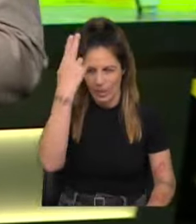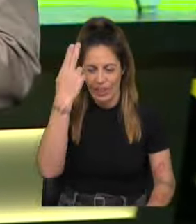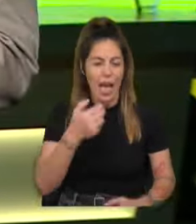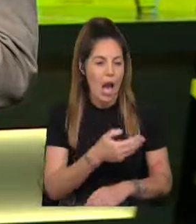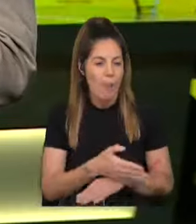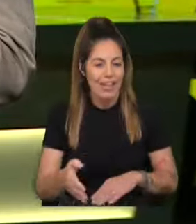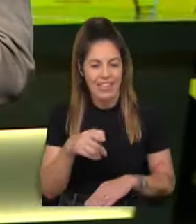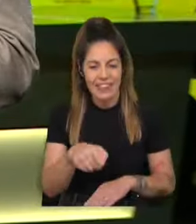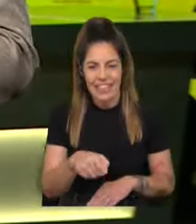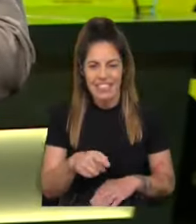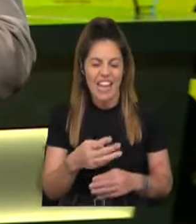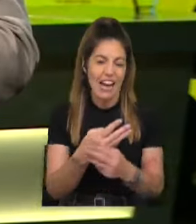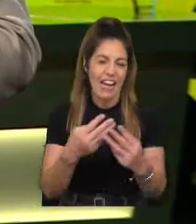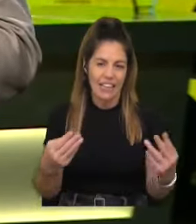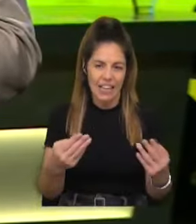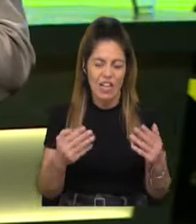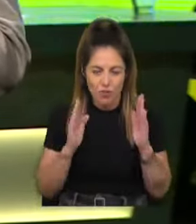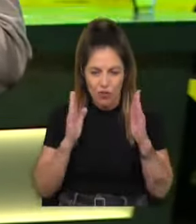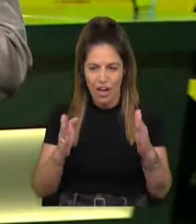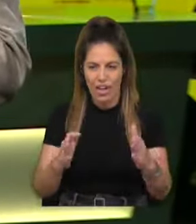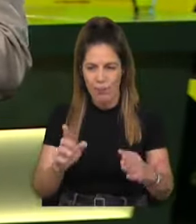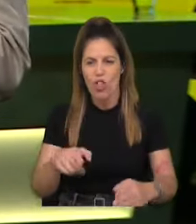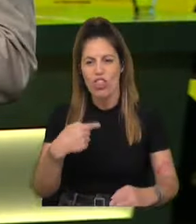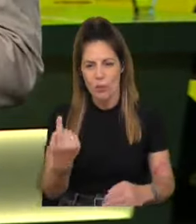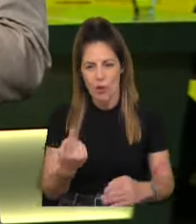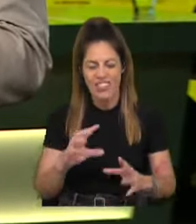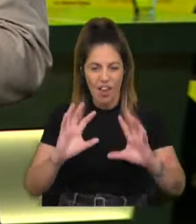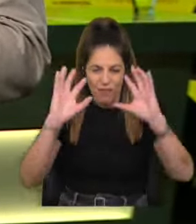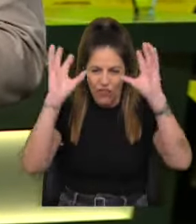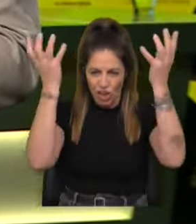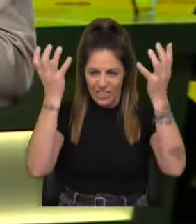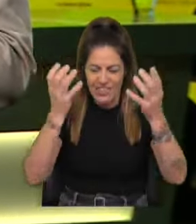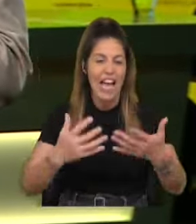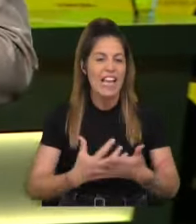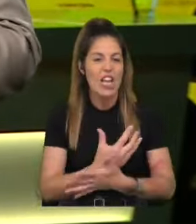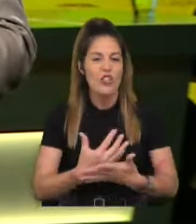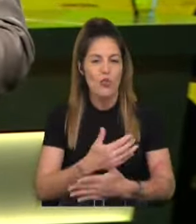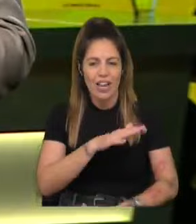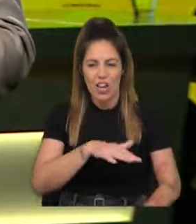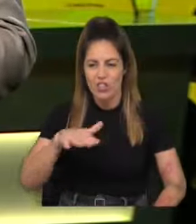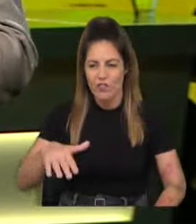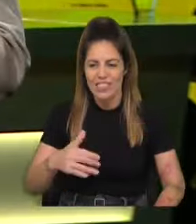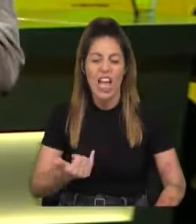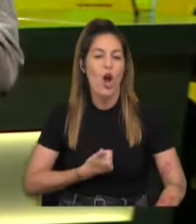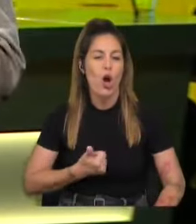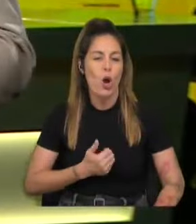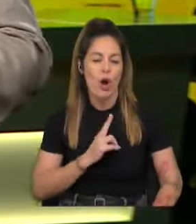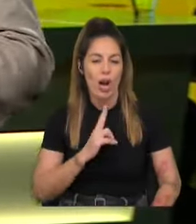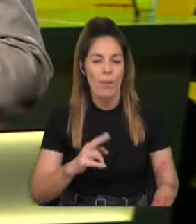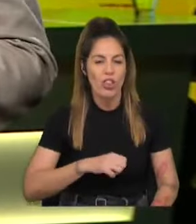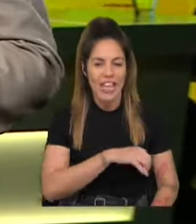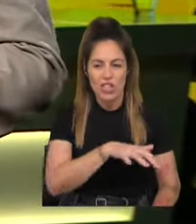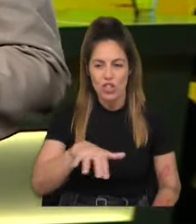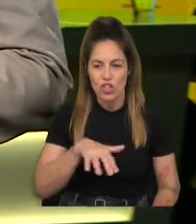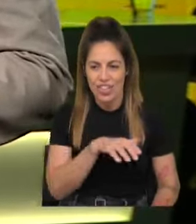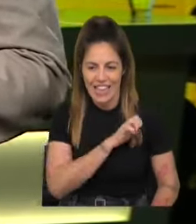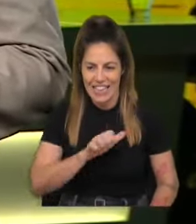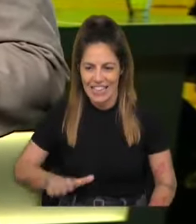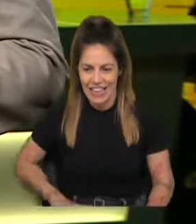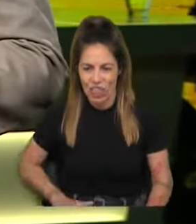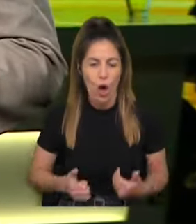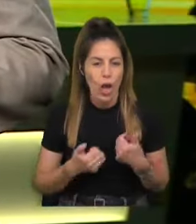partir de esas generalidades nos enfocaremos luego en violencias que sufren las infancias Y cómo responde nuestra sociedad y nuestro estado pero